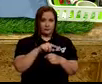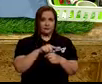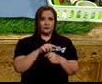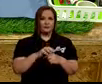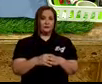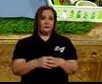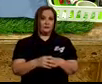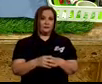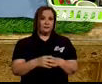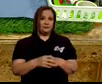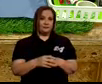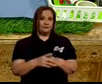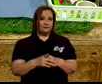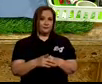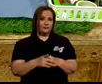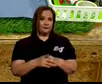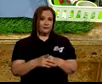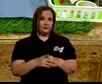Ok.